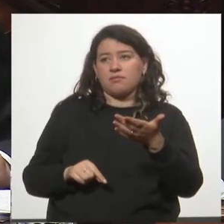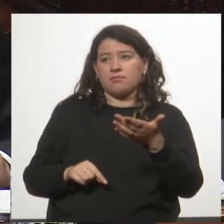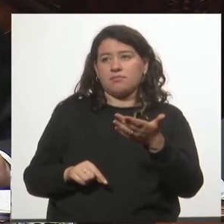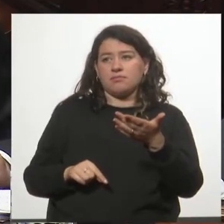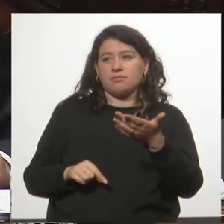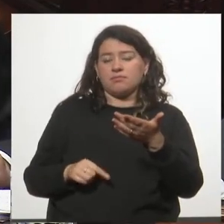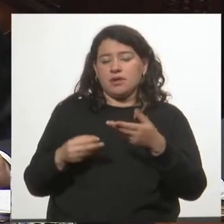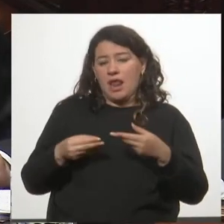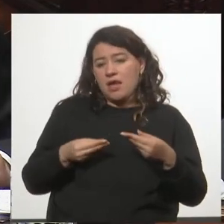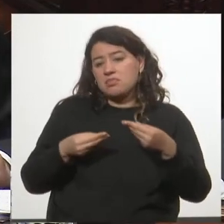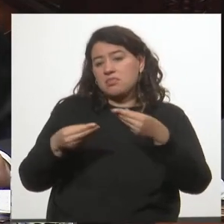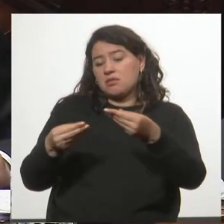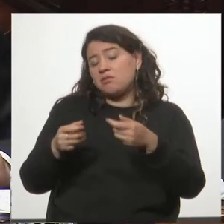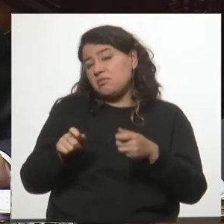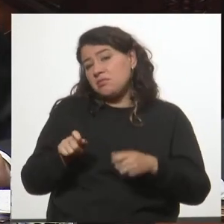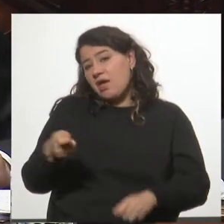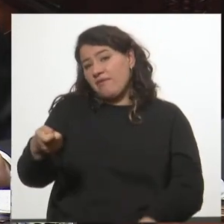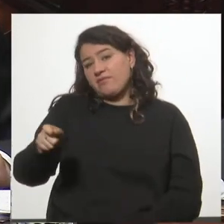la entrega